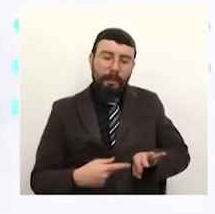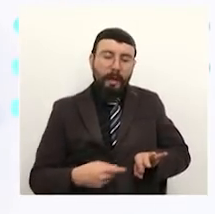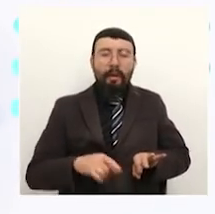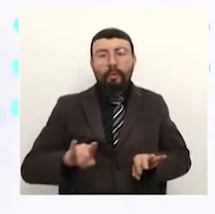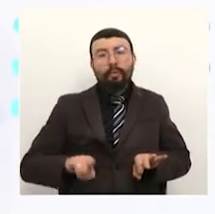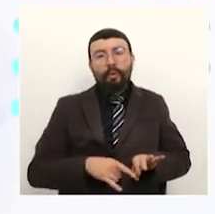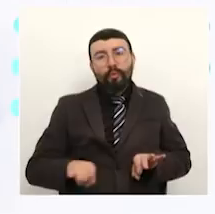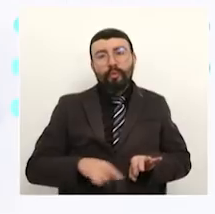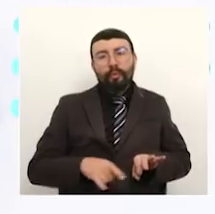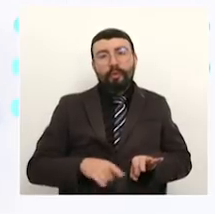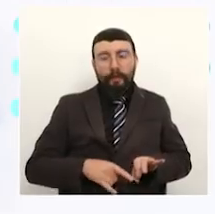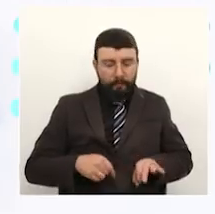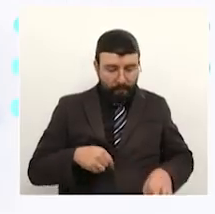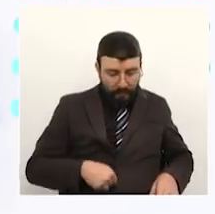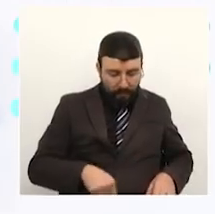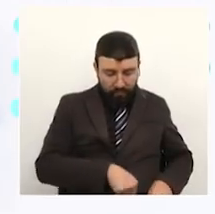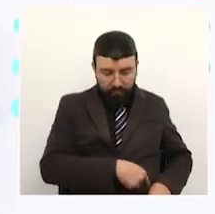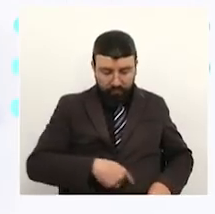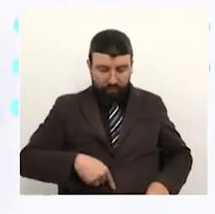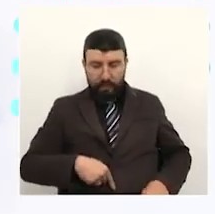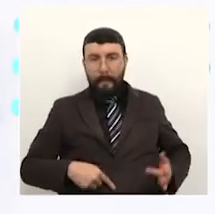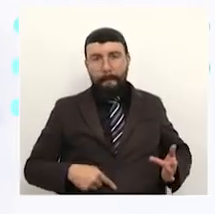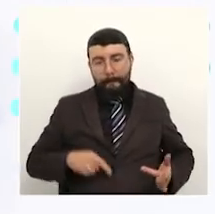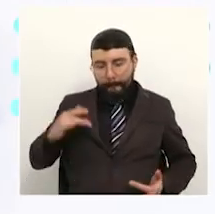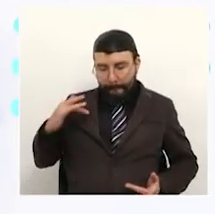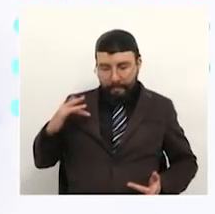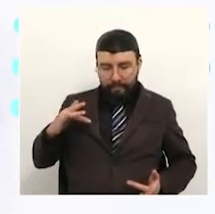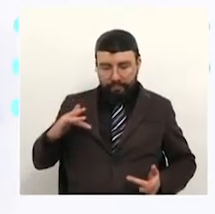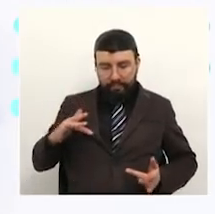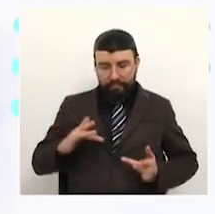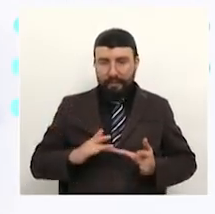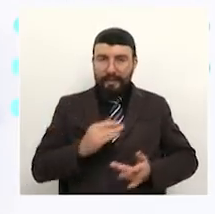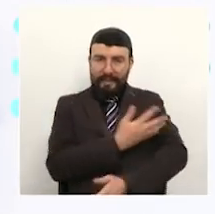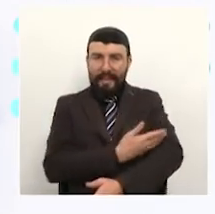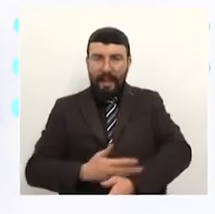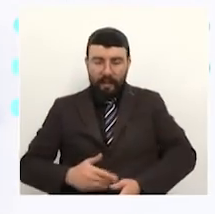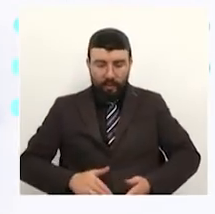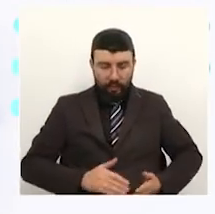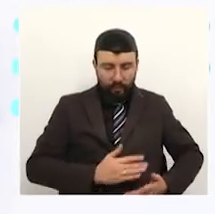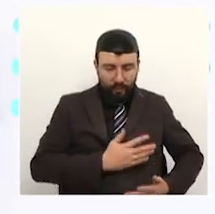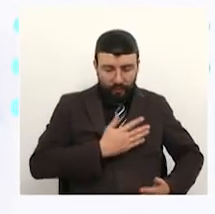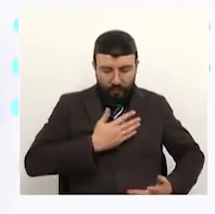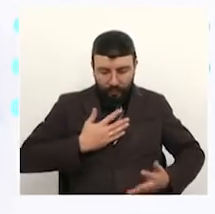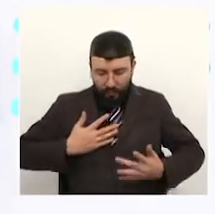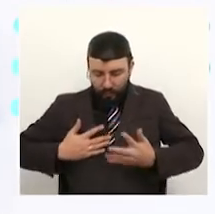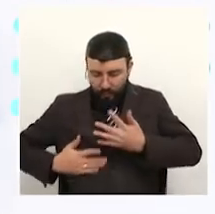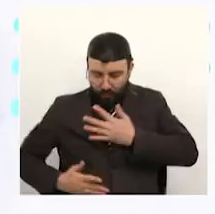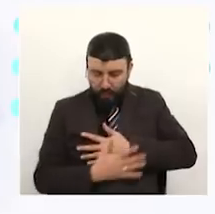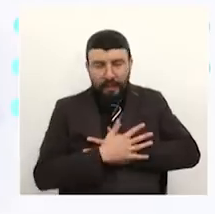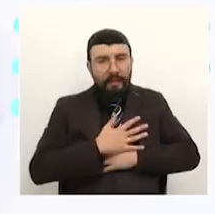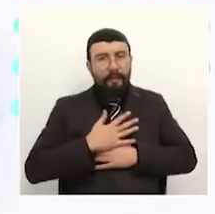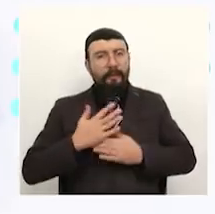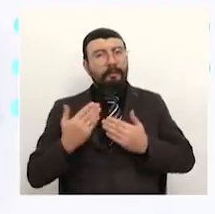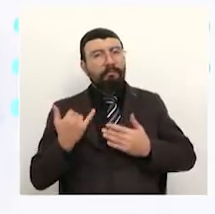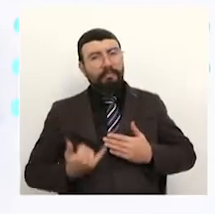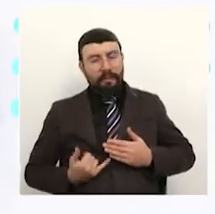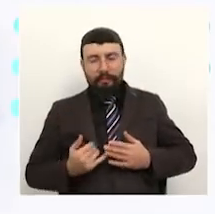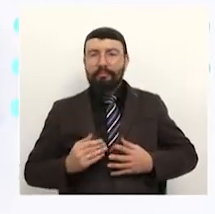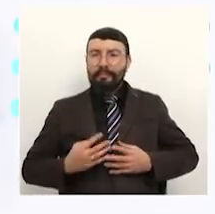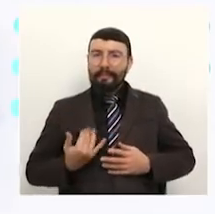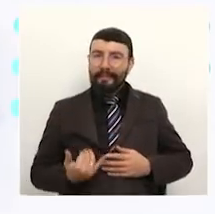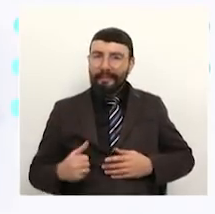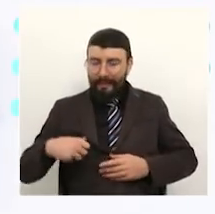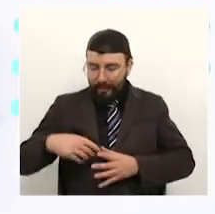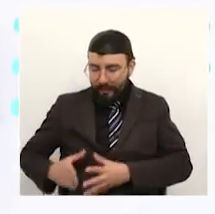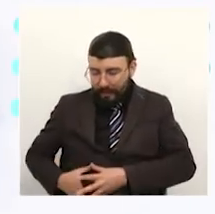con el hígado y con la circulación esplénica que es digamos parte de lo que tiene que ver con el pulmón y parte que tiene que ver con el